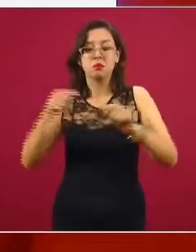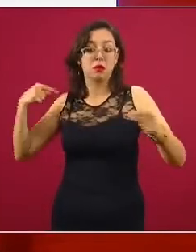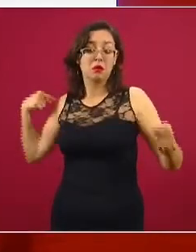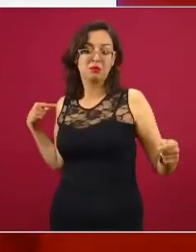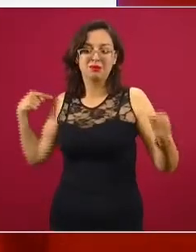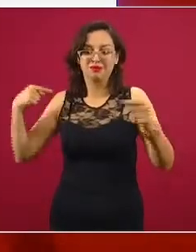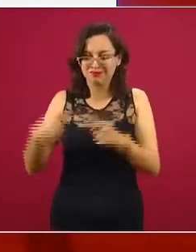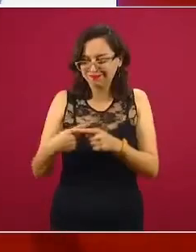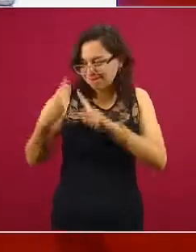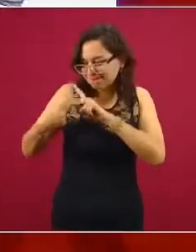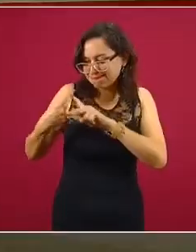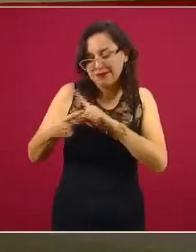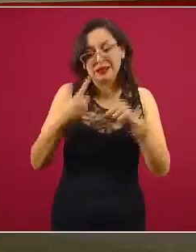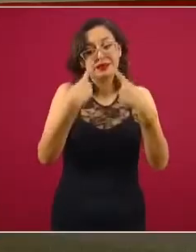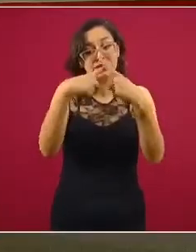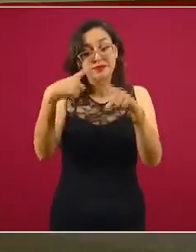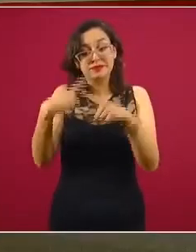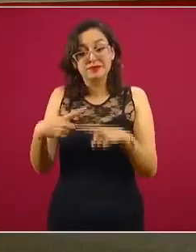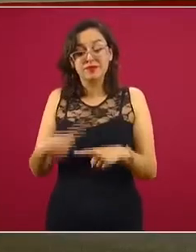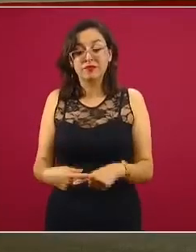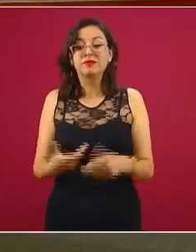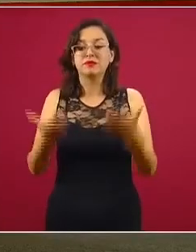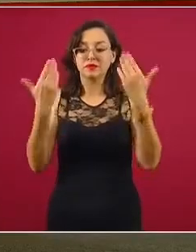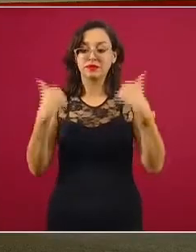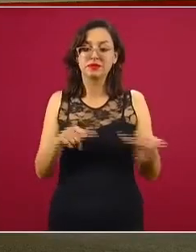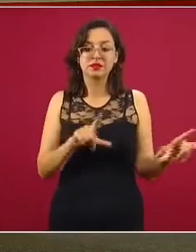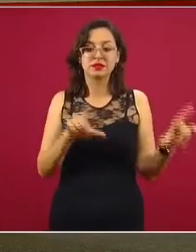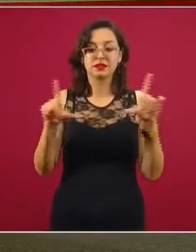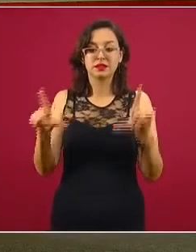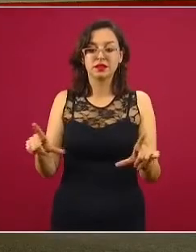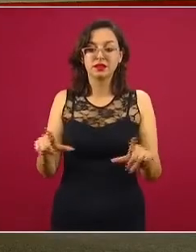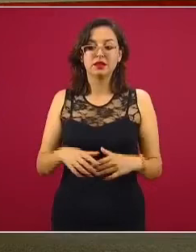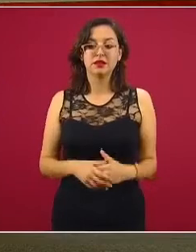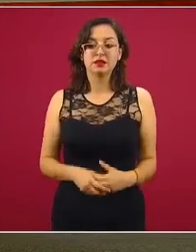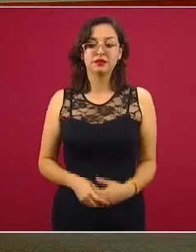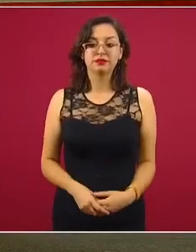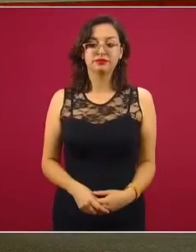básica. ¿Sí? Vamos a ver la siguiente.